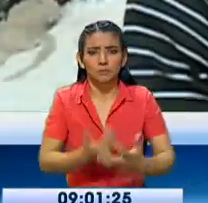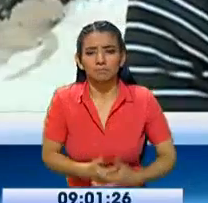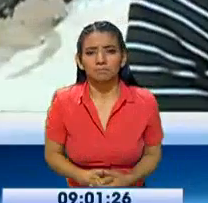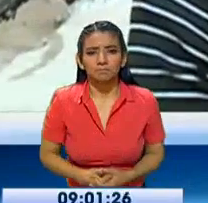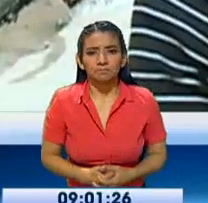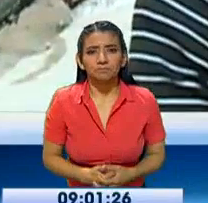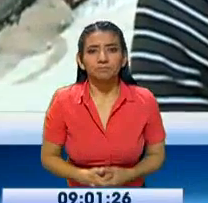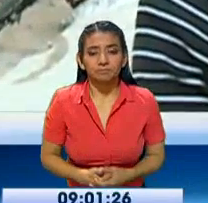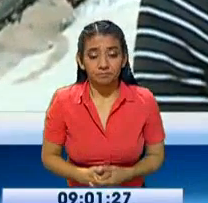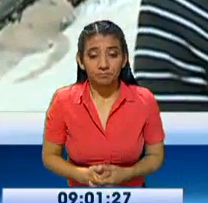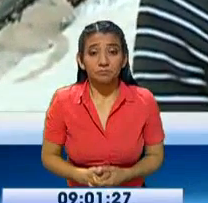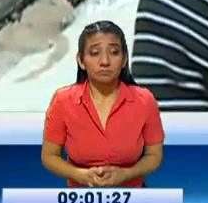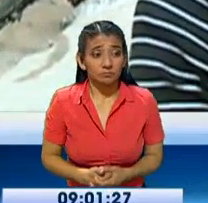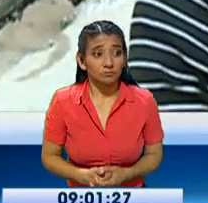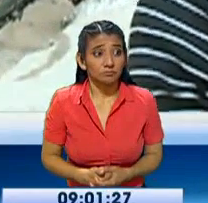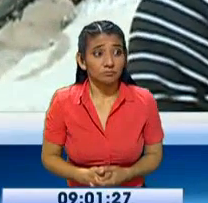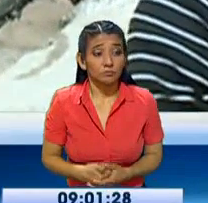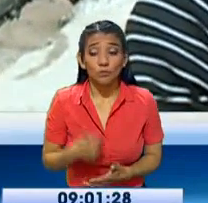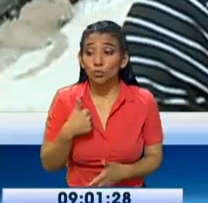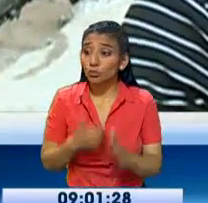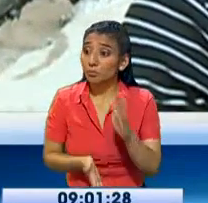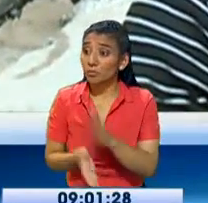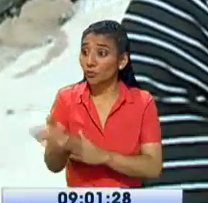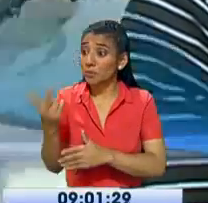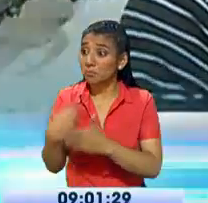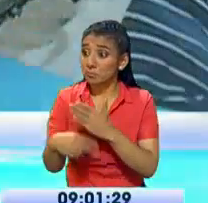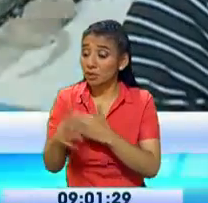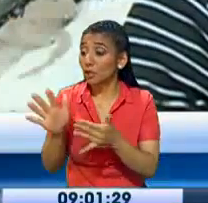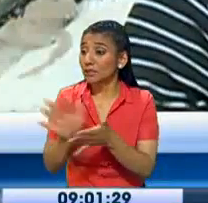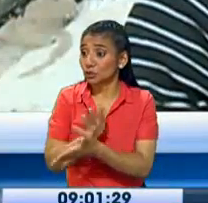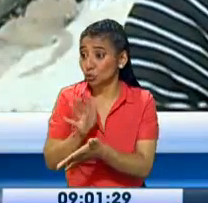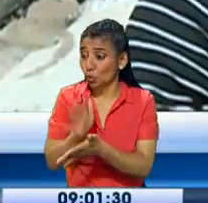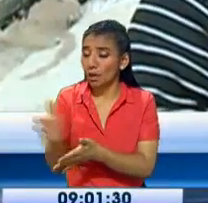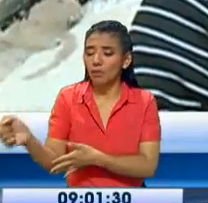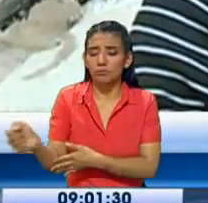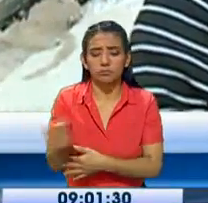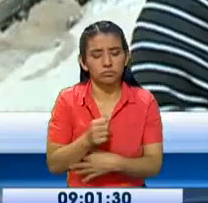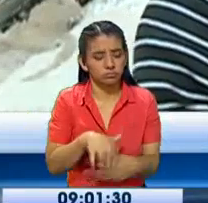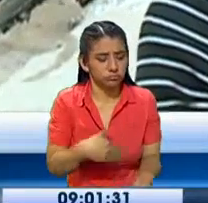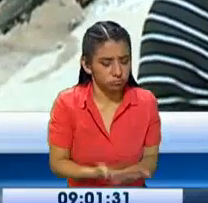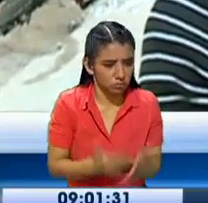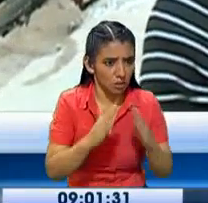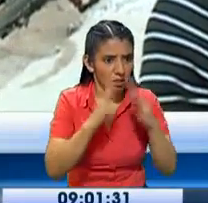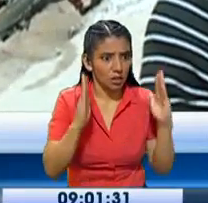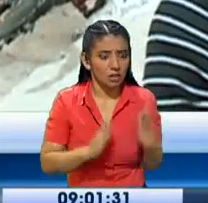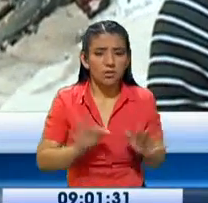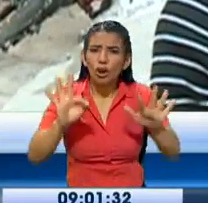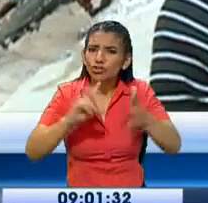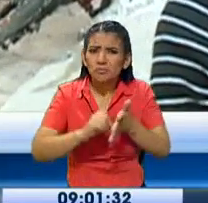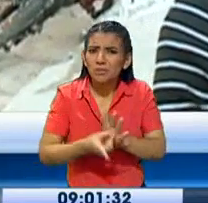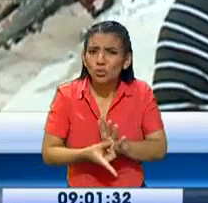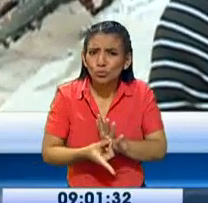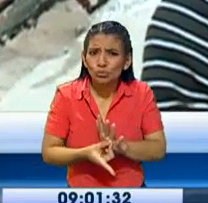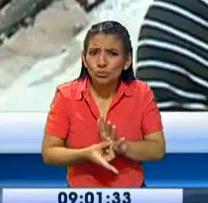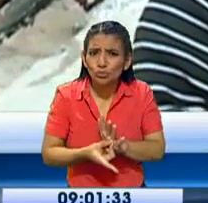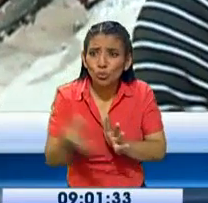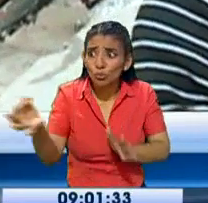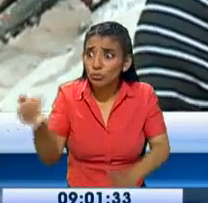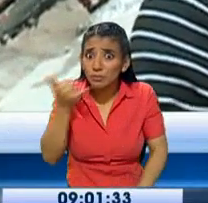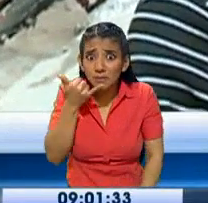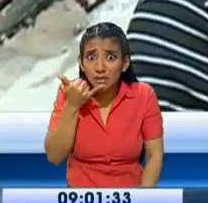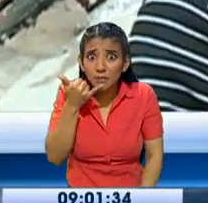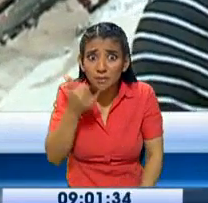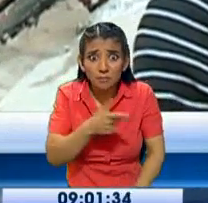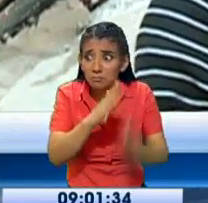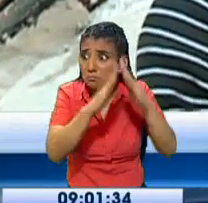Me fui sacando a mi hijo de la escuela, dejé aquí en la casa. Me fui hace unos 8 minutos de lo que yo... A mí me llamaron y yo a mi